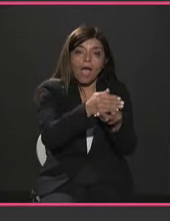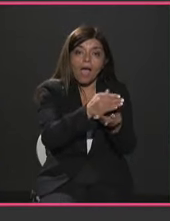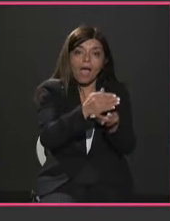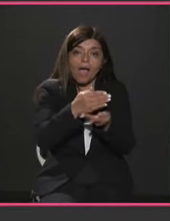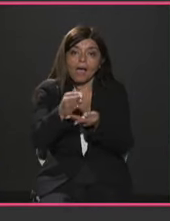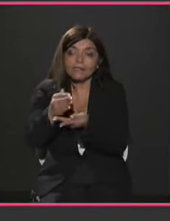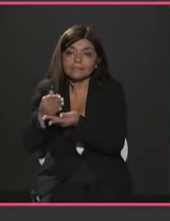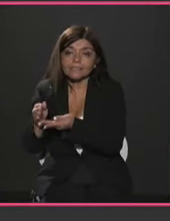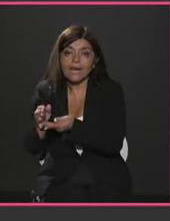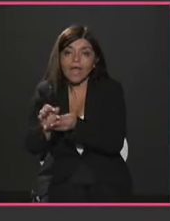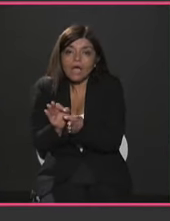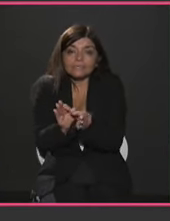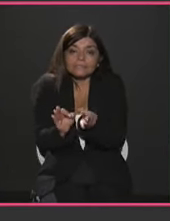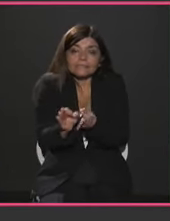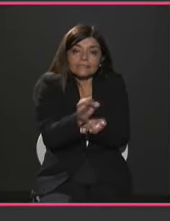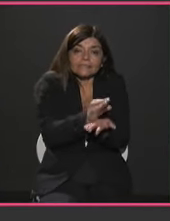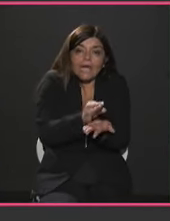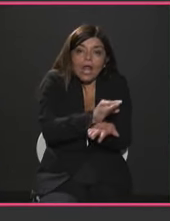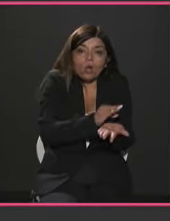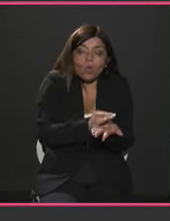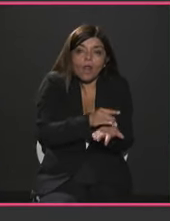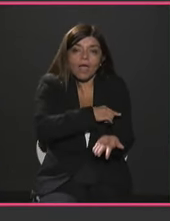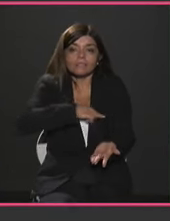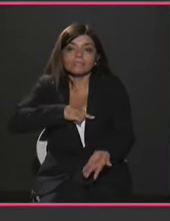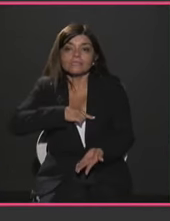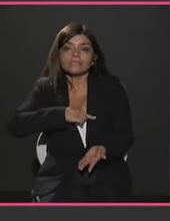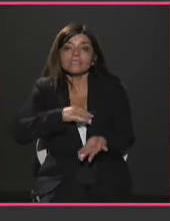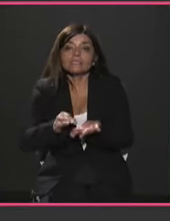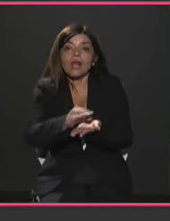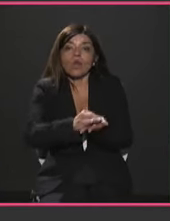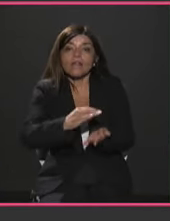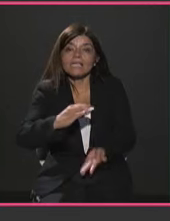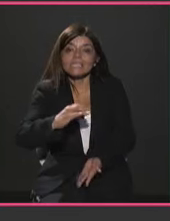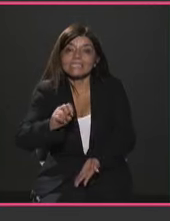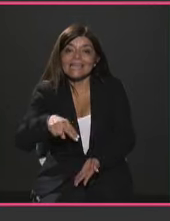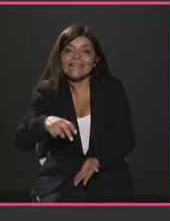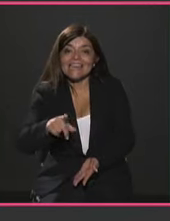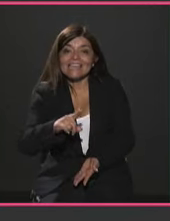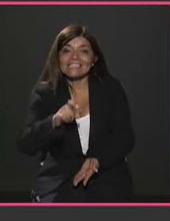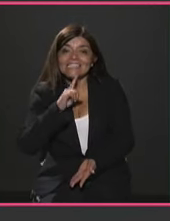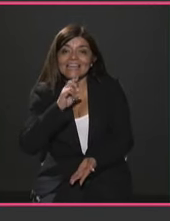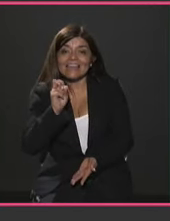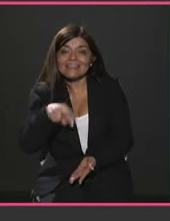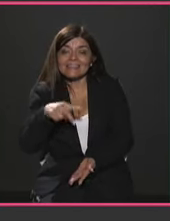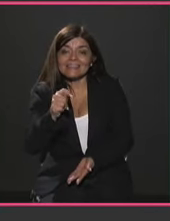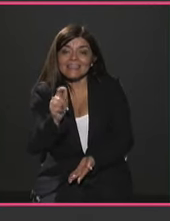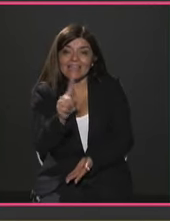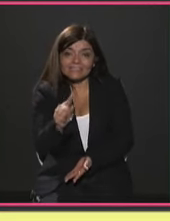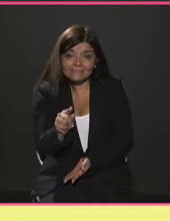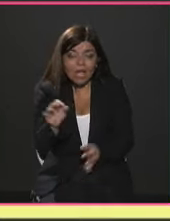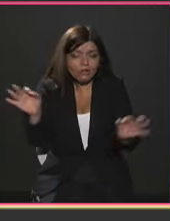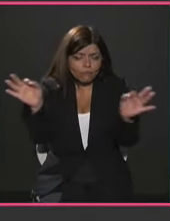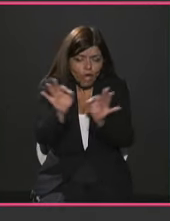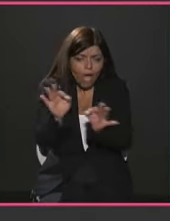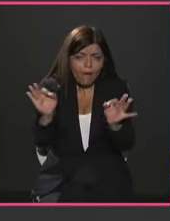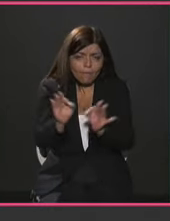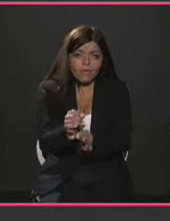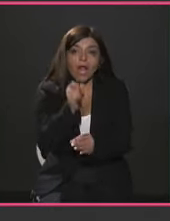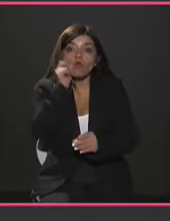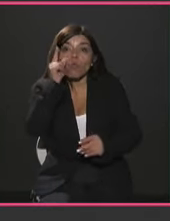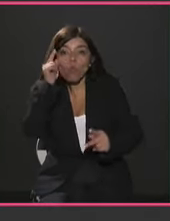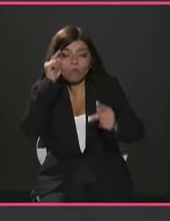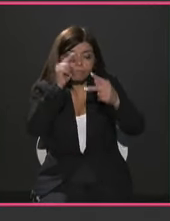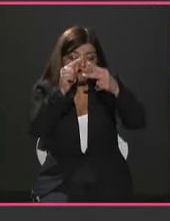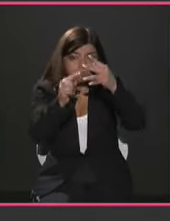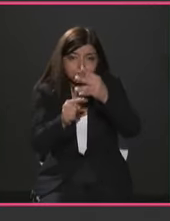a un tipo de células en el cuerpo humano que son llamadas células senescentes y en un segundo les voy a explicar con un poco más de detalle Cuáles son las propiedades